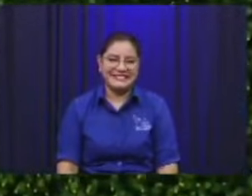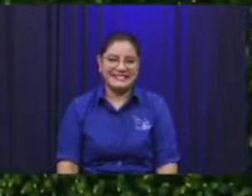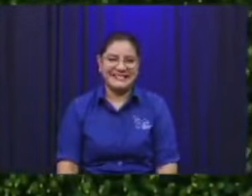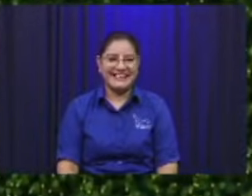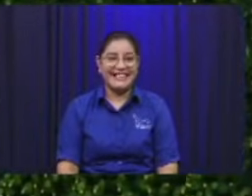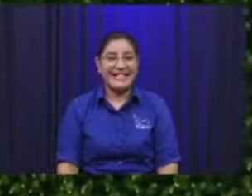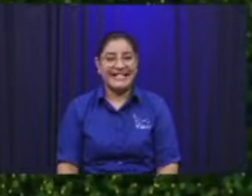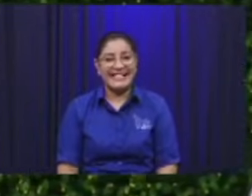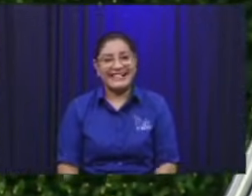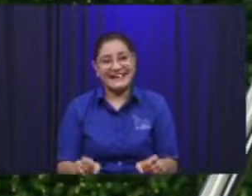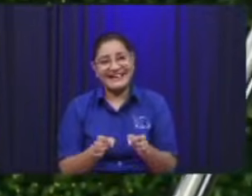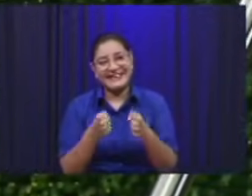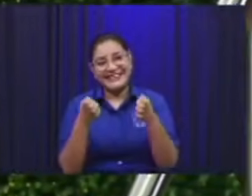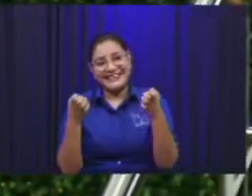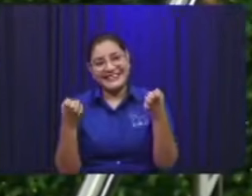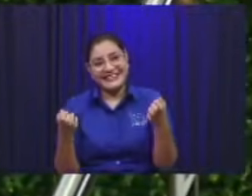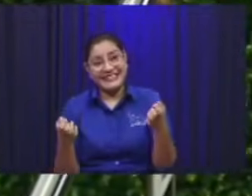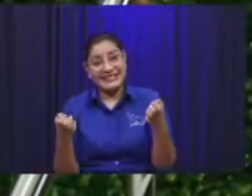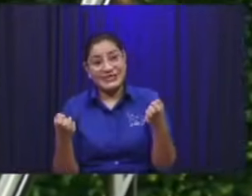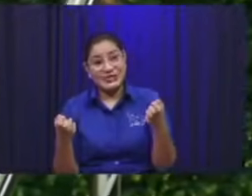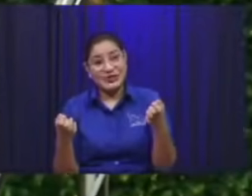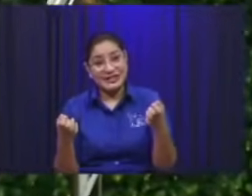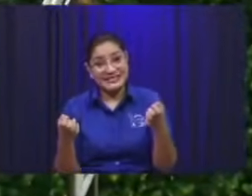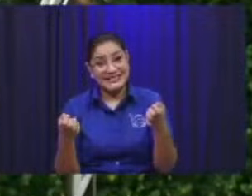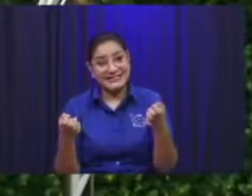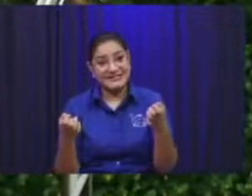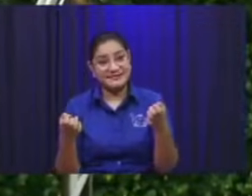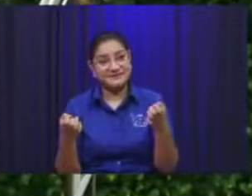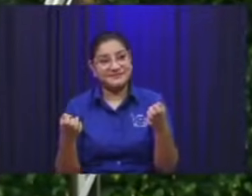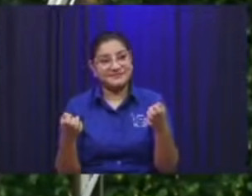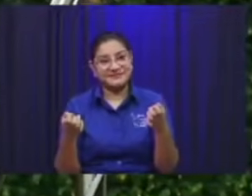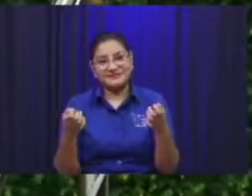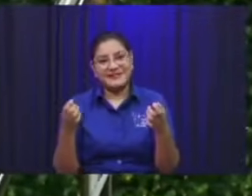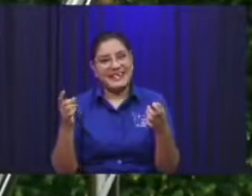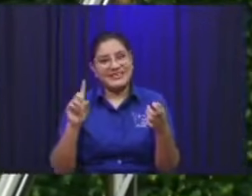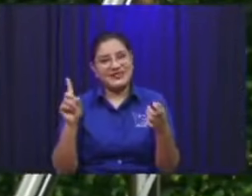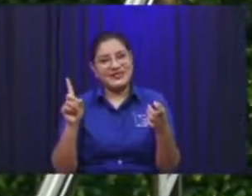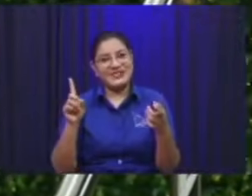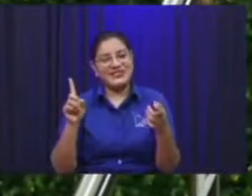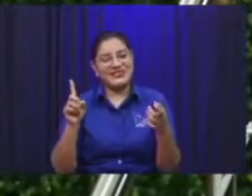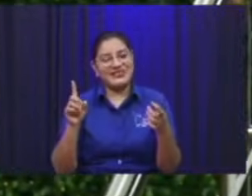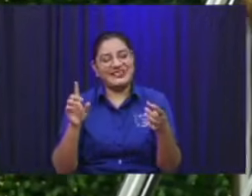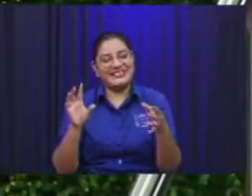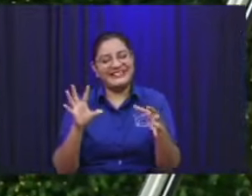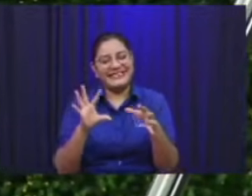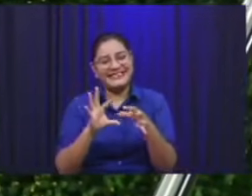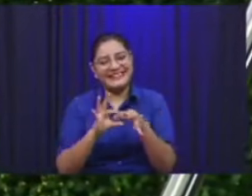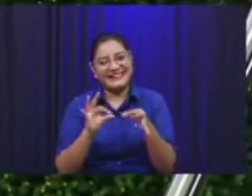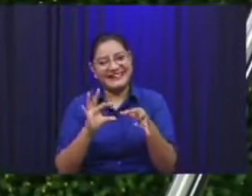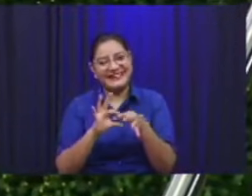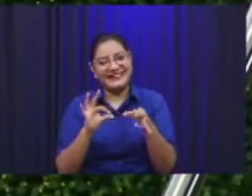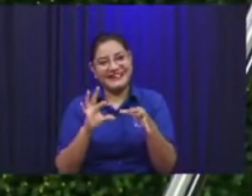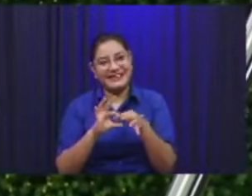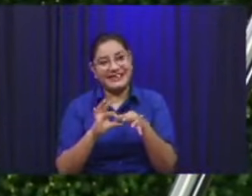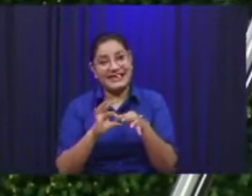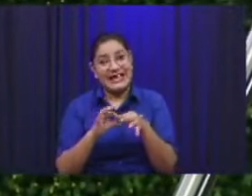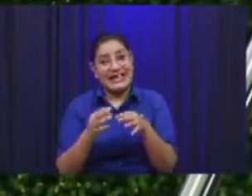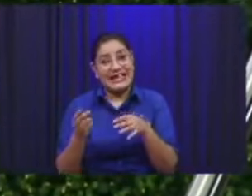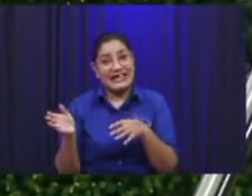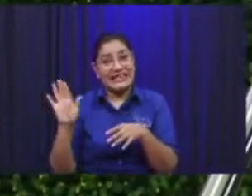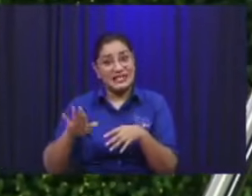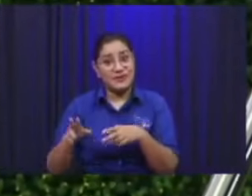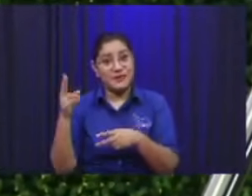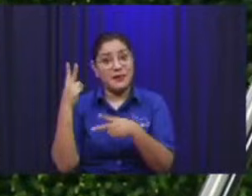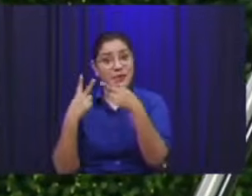mi propio 6 miren eso es mejor ya no se lo cuento no volvió a hablar el señor